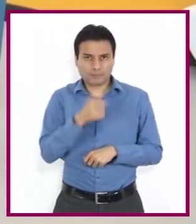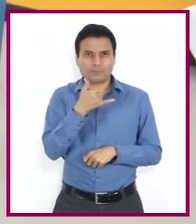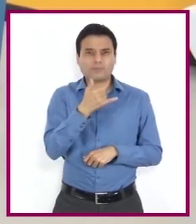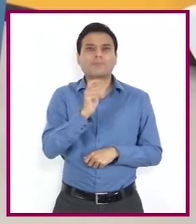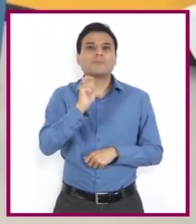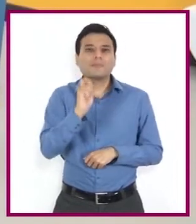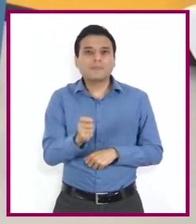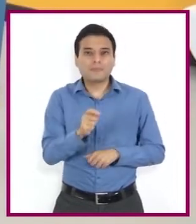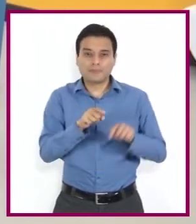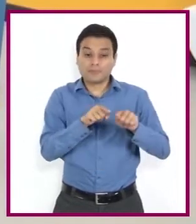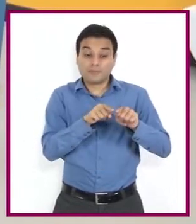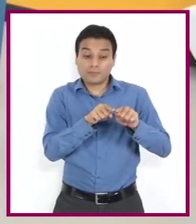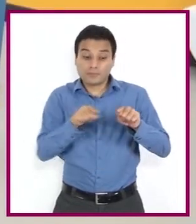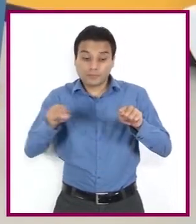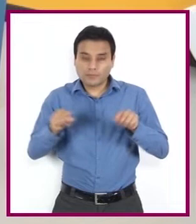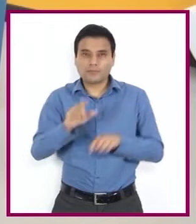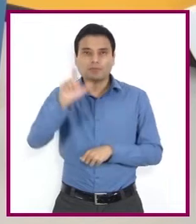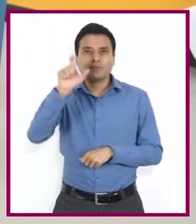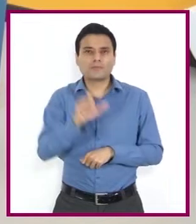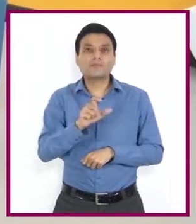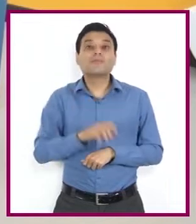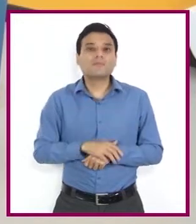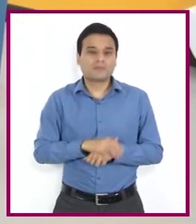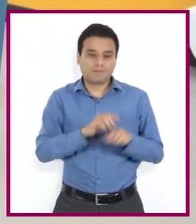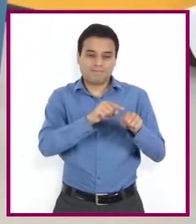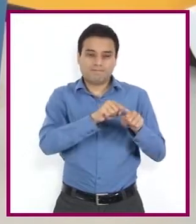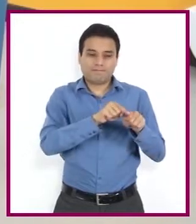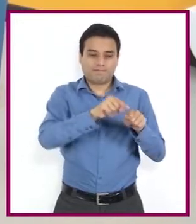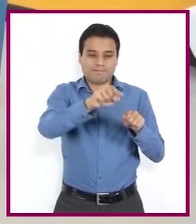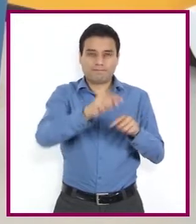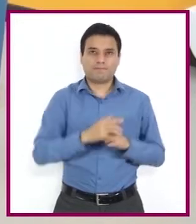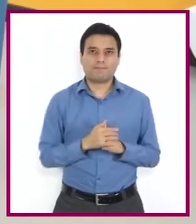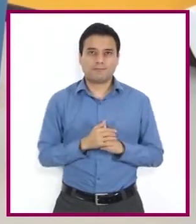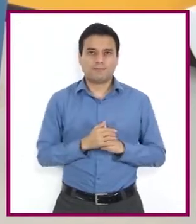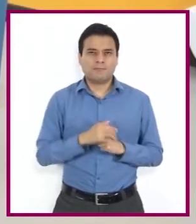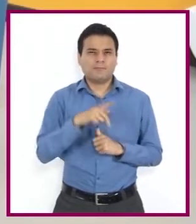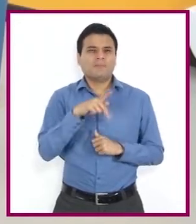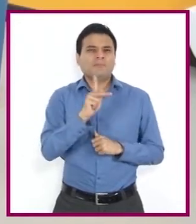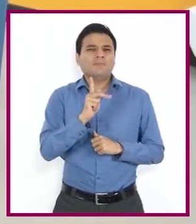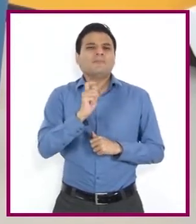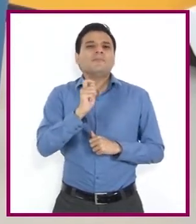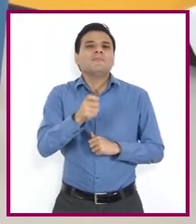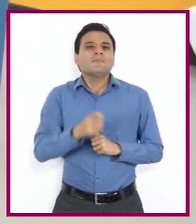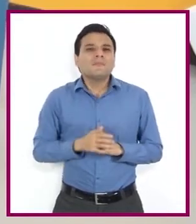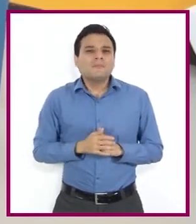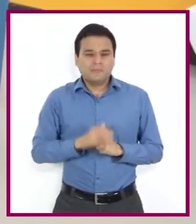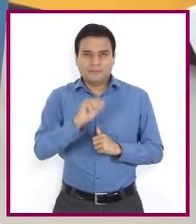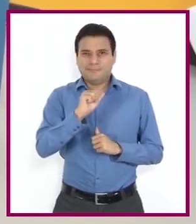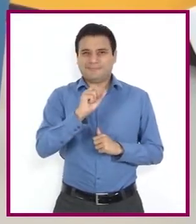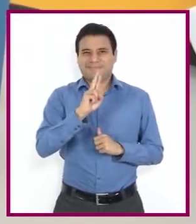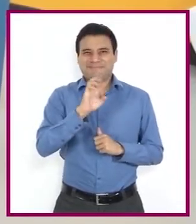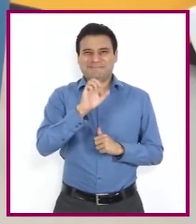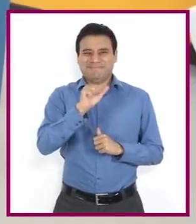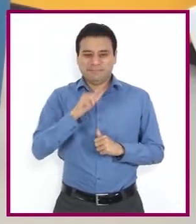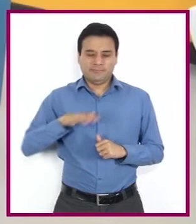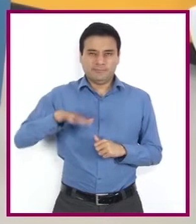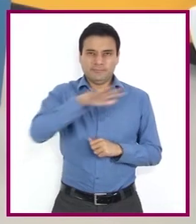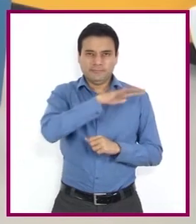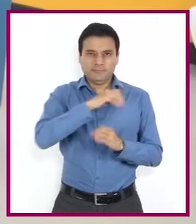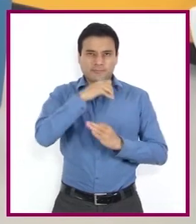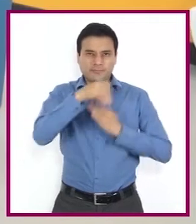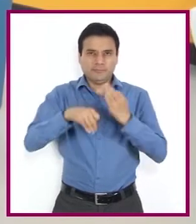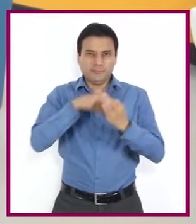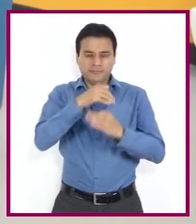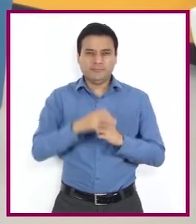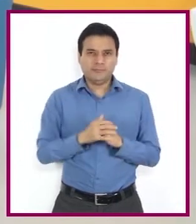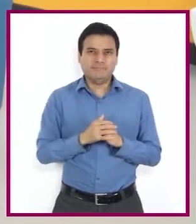del jardín, X representa el ancho del jardín y K representa el área del jardín, que al ser un valor